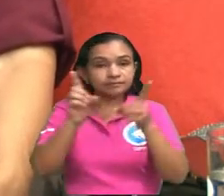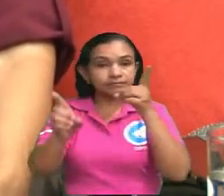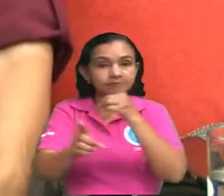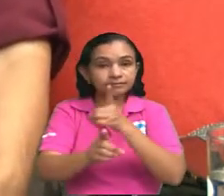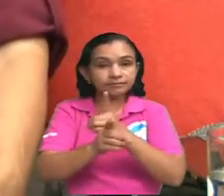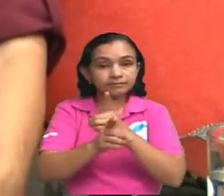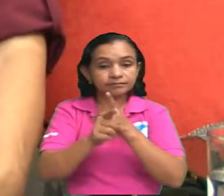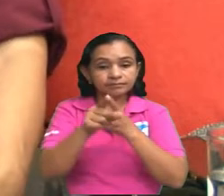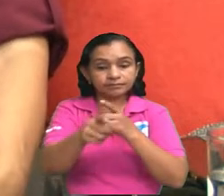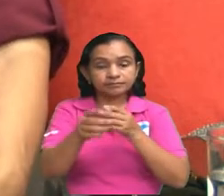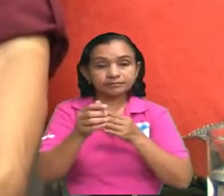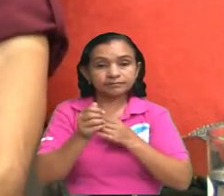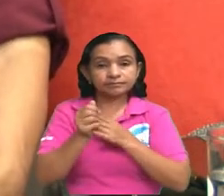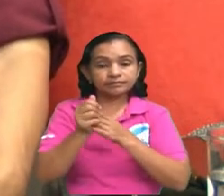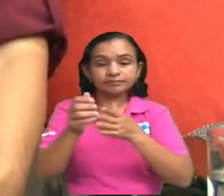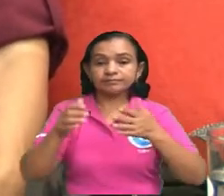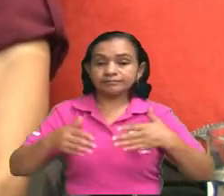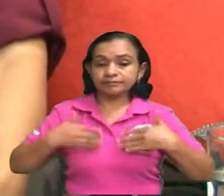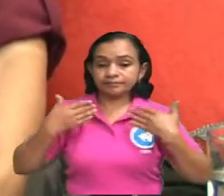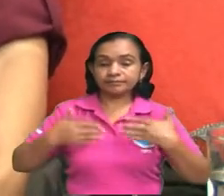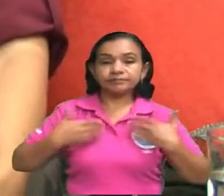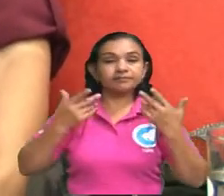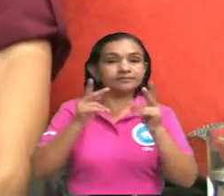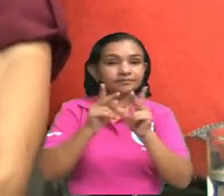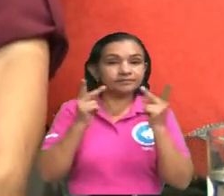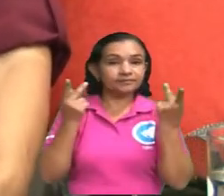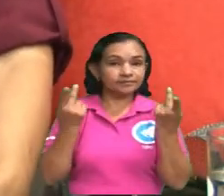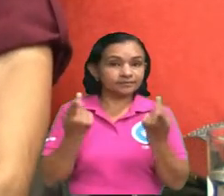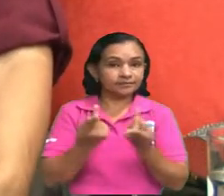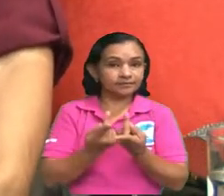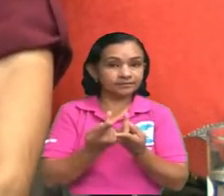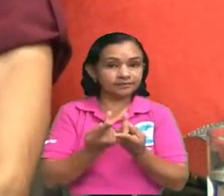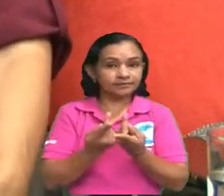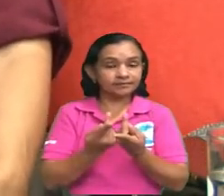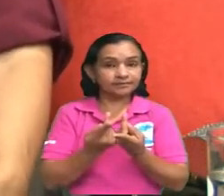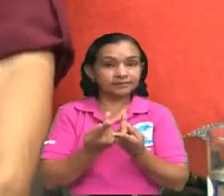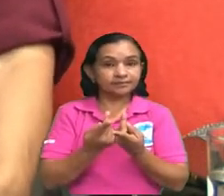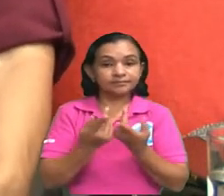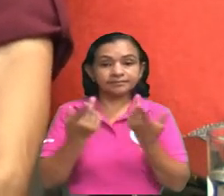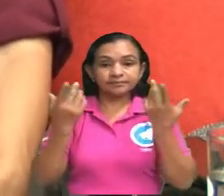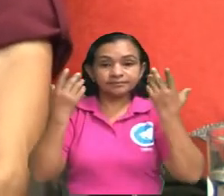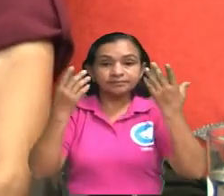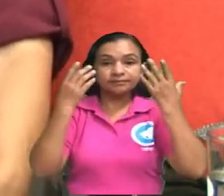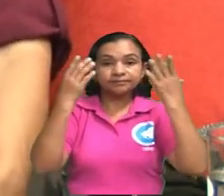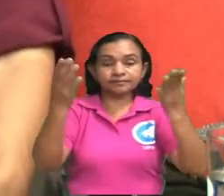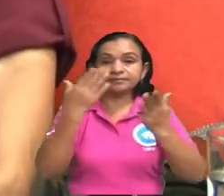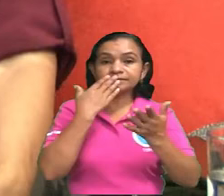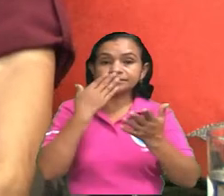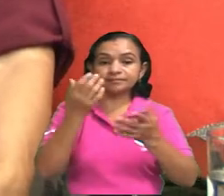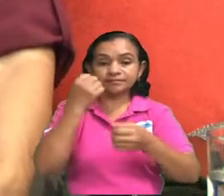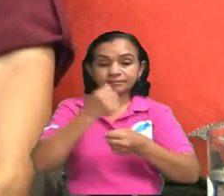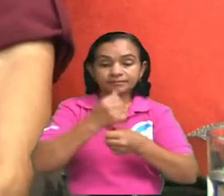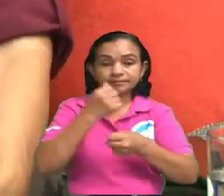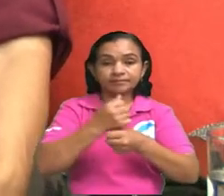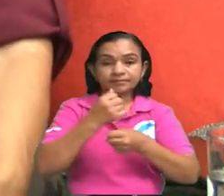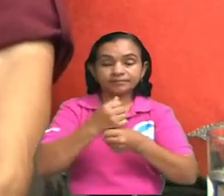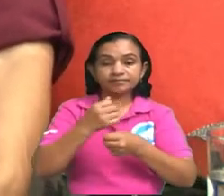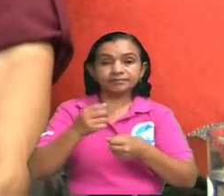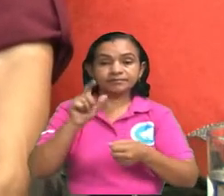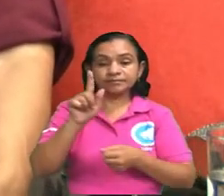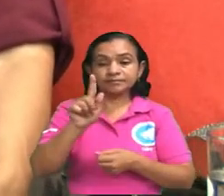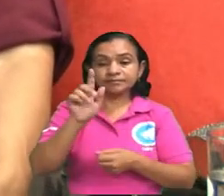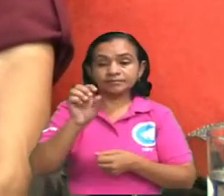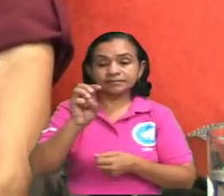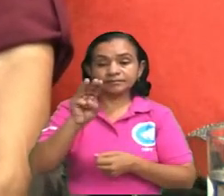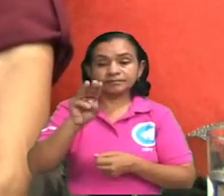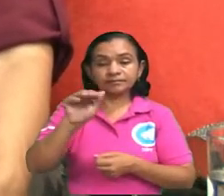los centinelas de la alegría del pueblo. O sea, esa es una de las grandes obras del comandante Tomás Borges. Y tuve la oportunidad de